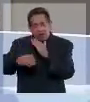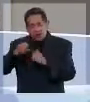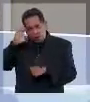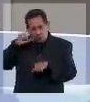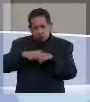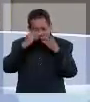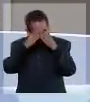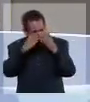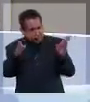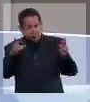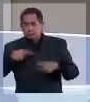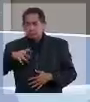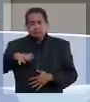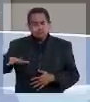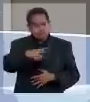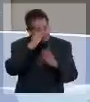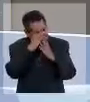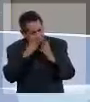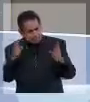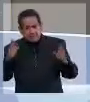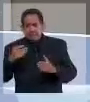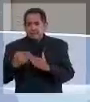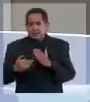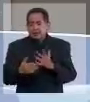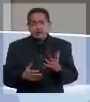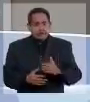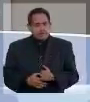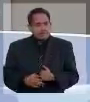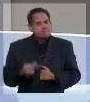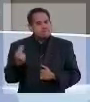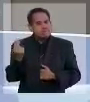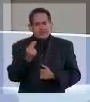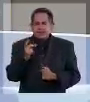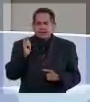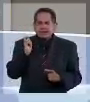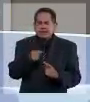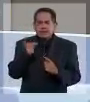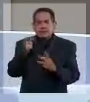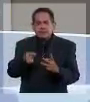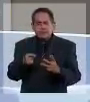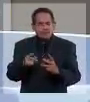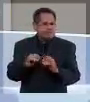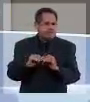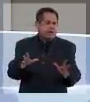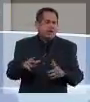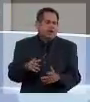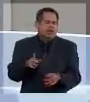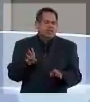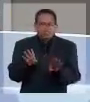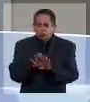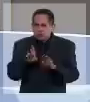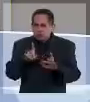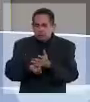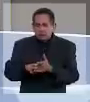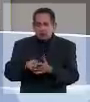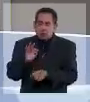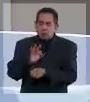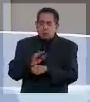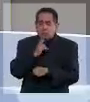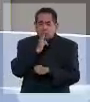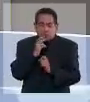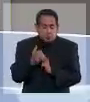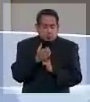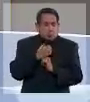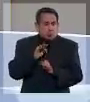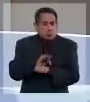sociedad. Tenemos que trabajar mucho en eso y para eso se tiene que, evidentemente, no solamente trabajar en el proteccionismo, sino